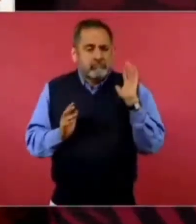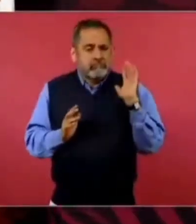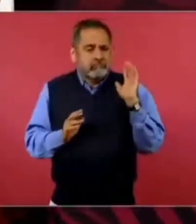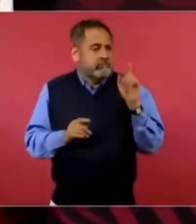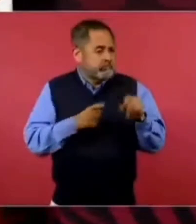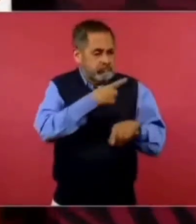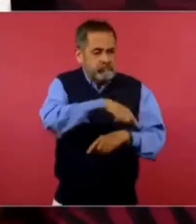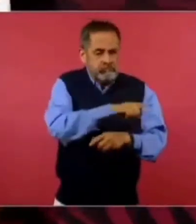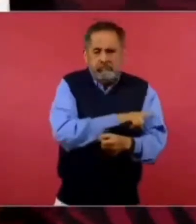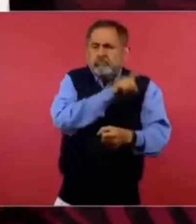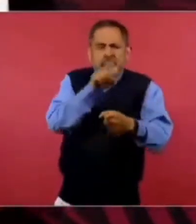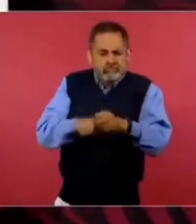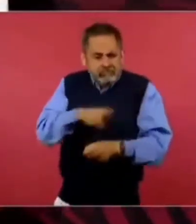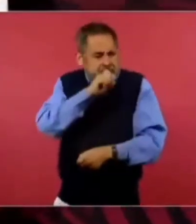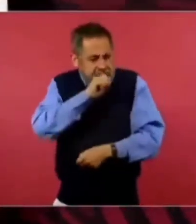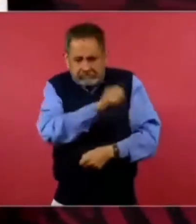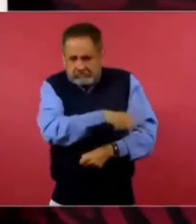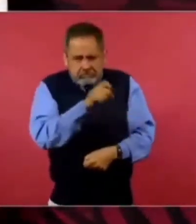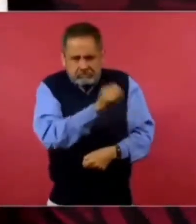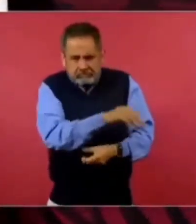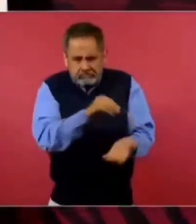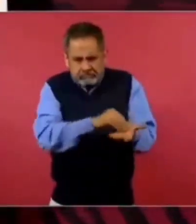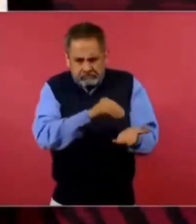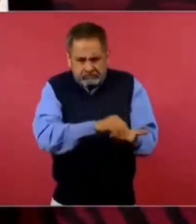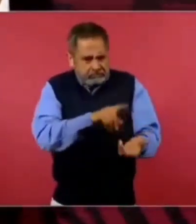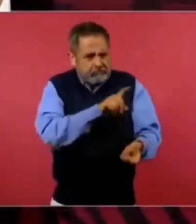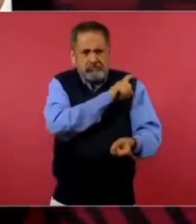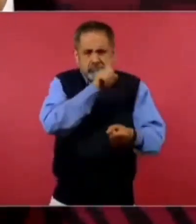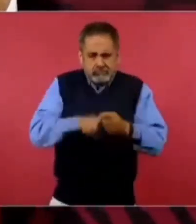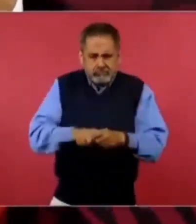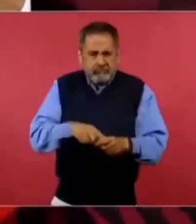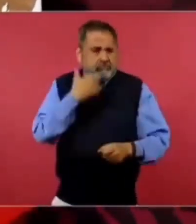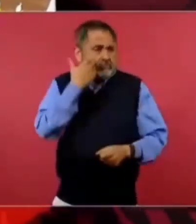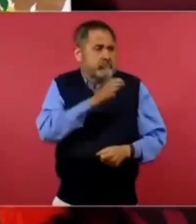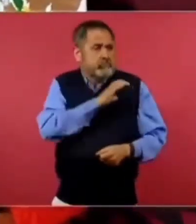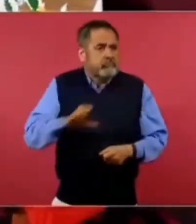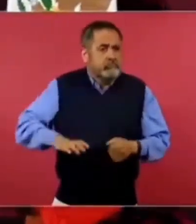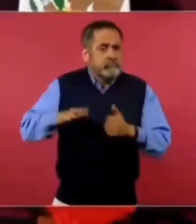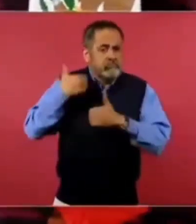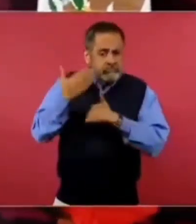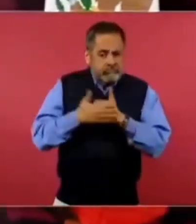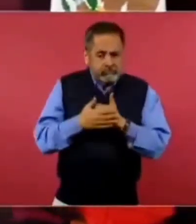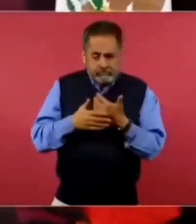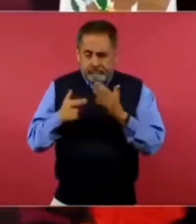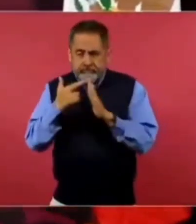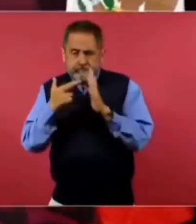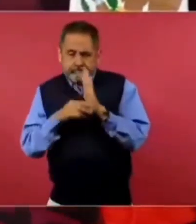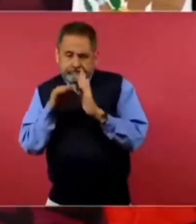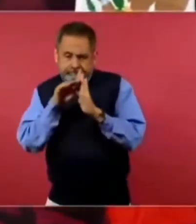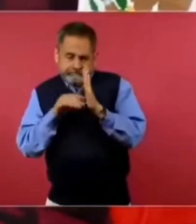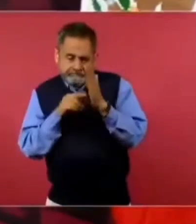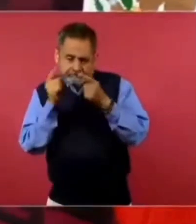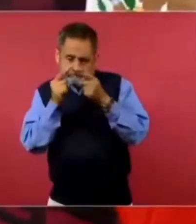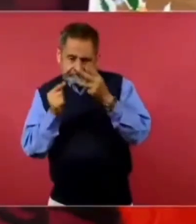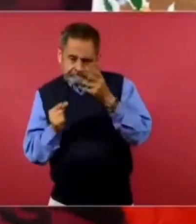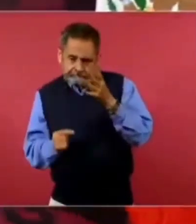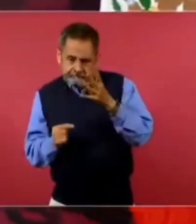puedan ya inscribirse los aspirantes de acuerdo a los requisitos.